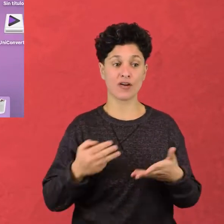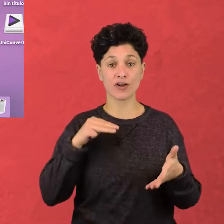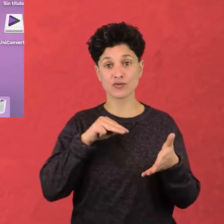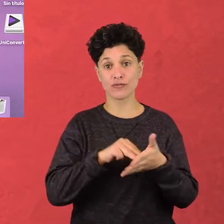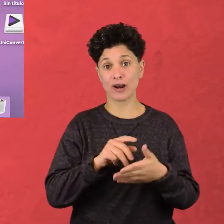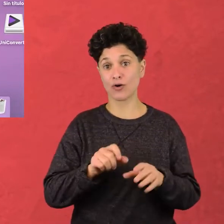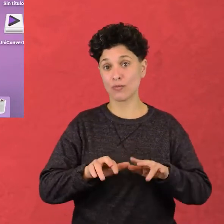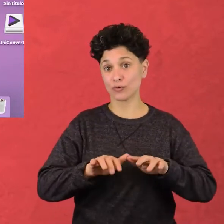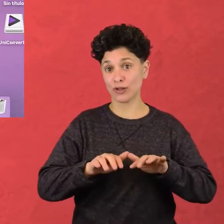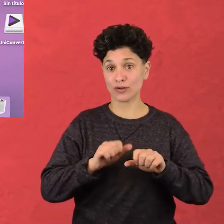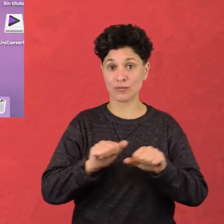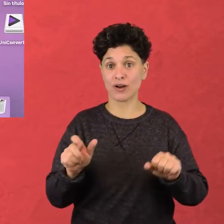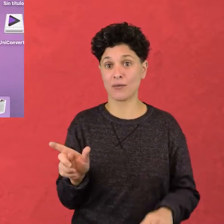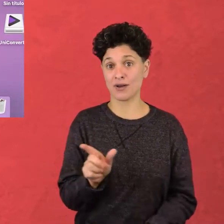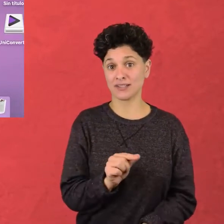batería.